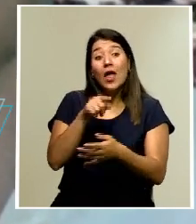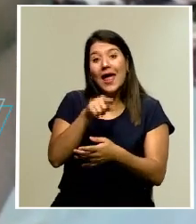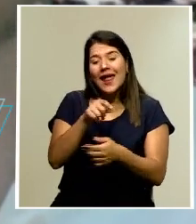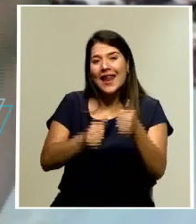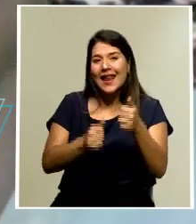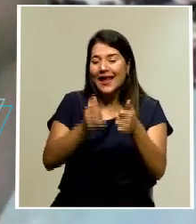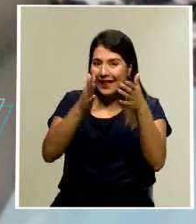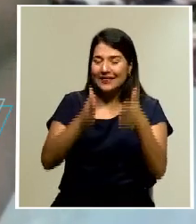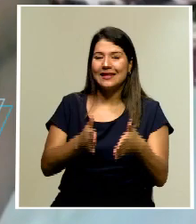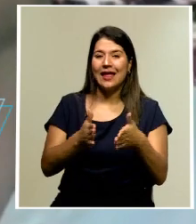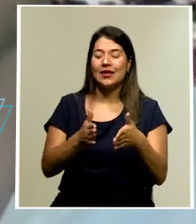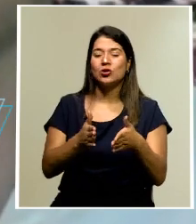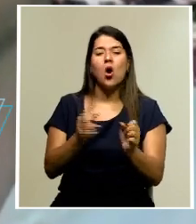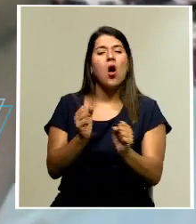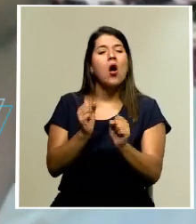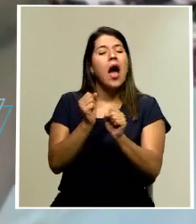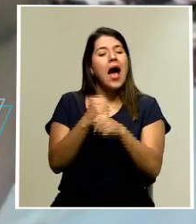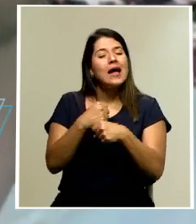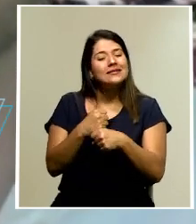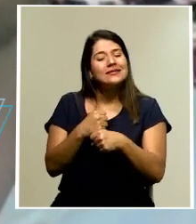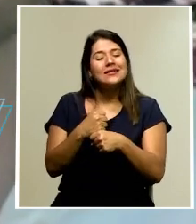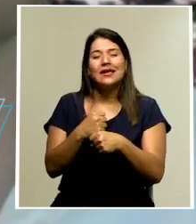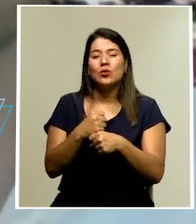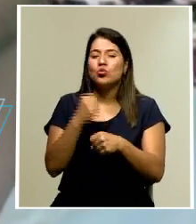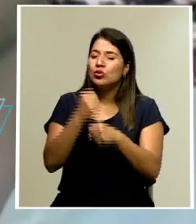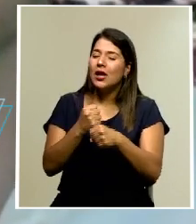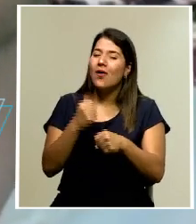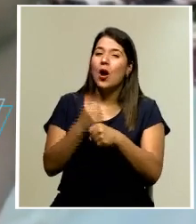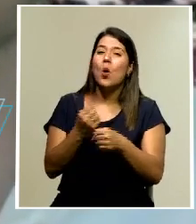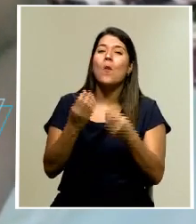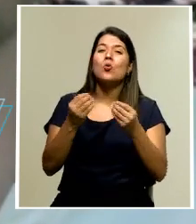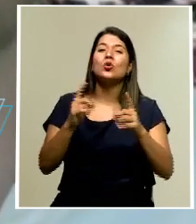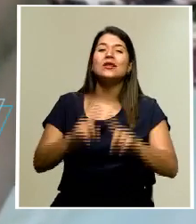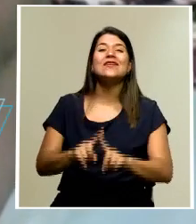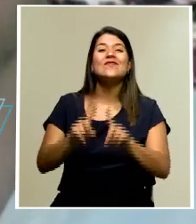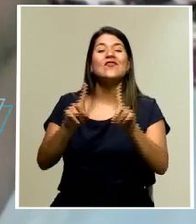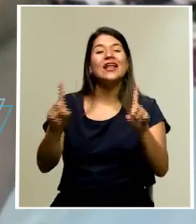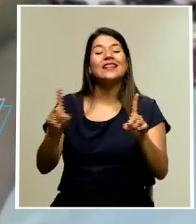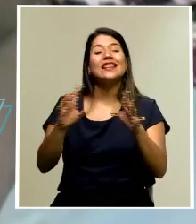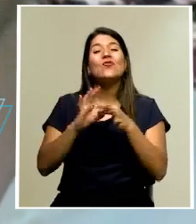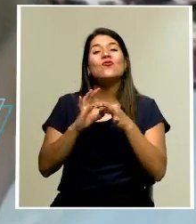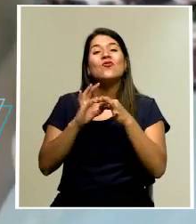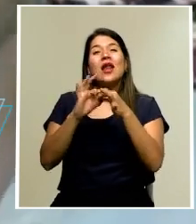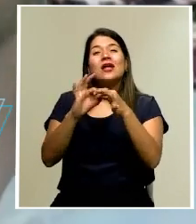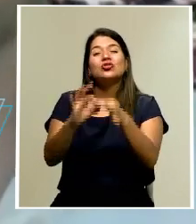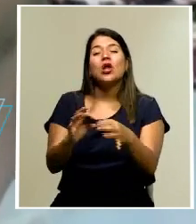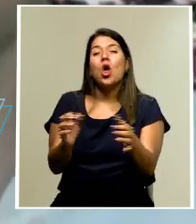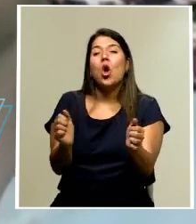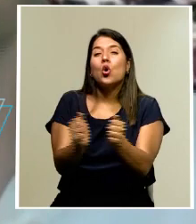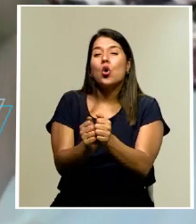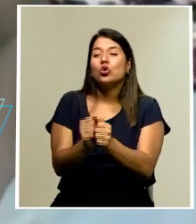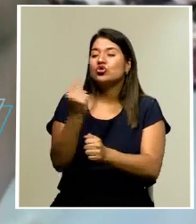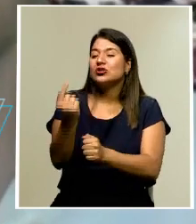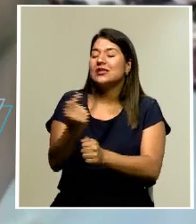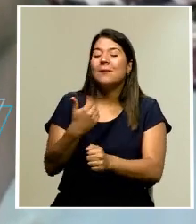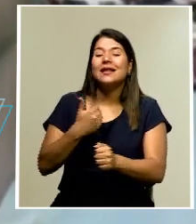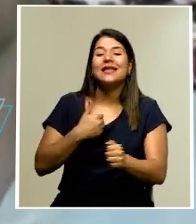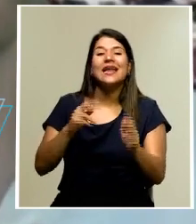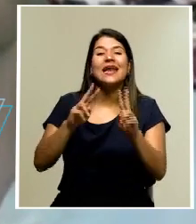que ha marcado diferencia respecto, digamos, de tener siempre una agenda vigorosa en